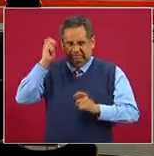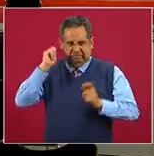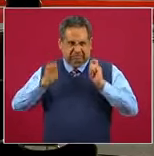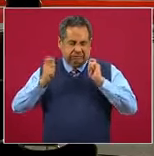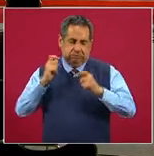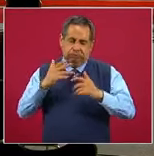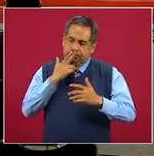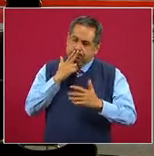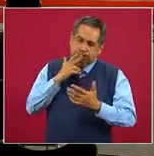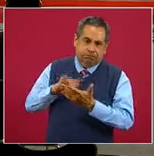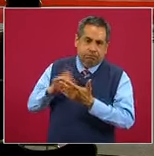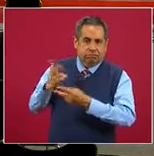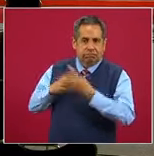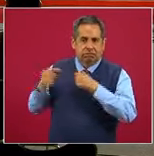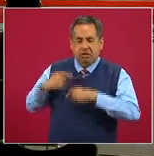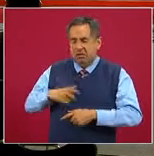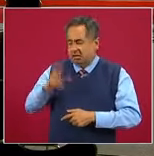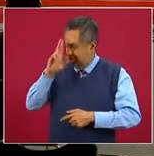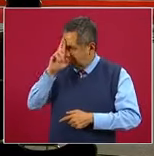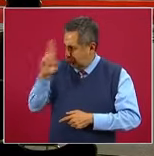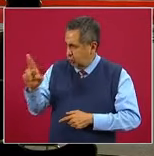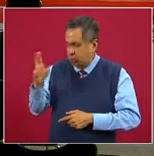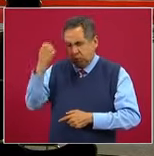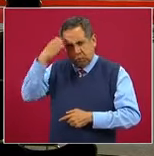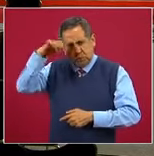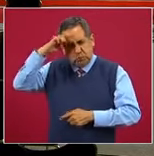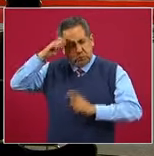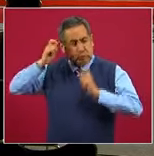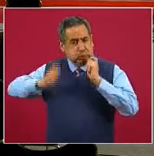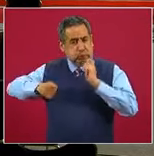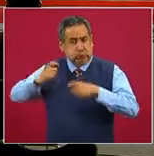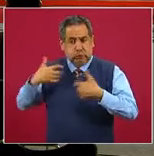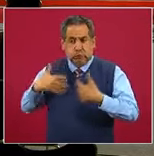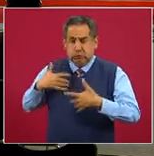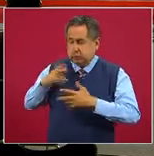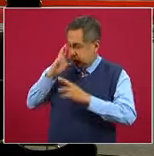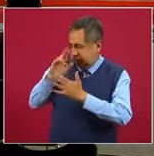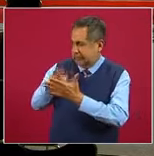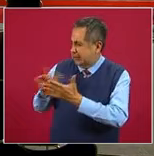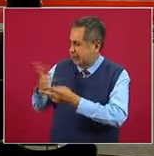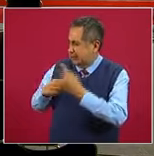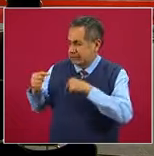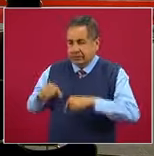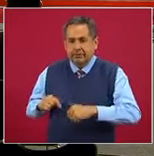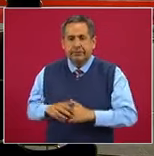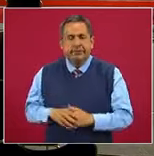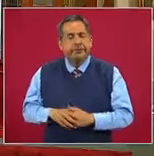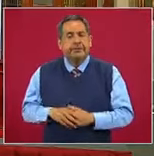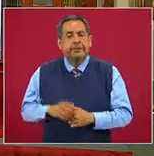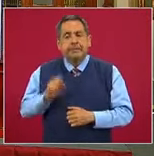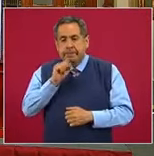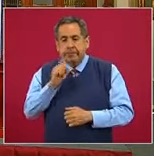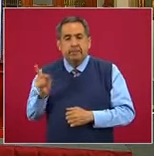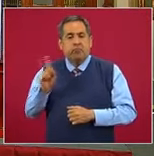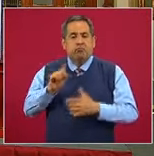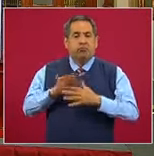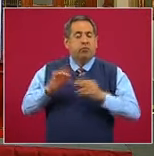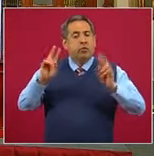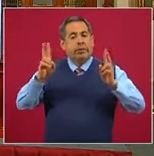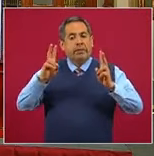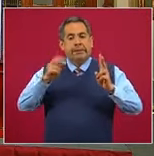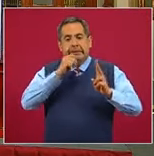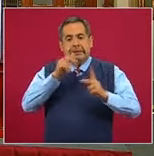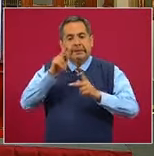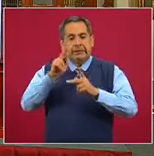Apreciamos mucho a Ernesto y respetamos su liderazgo técnico y científico. Muy bienvenido. Y nos va a hablar de un tema que quedó pendiente